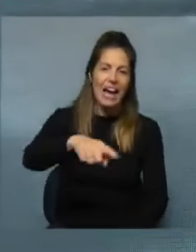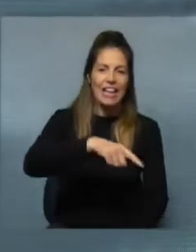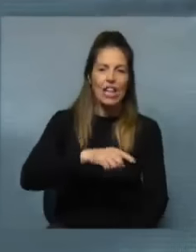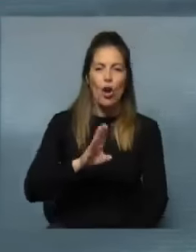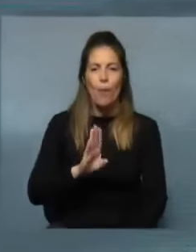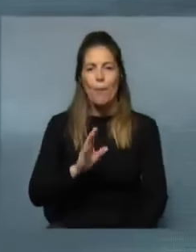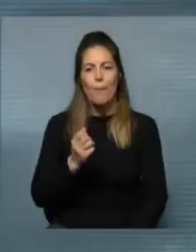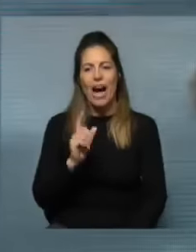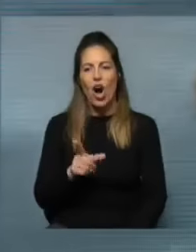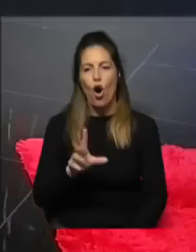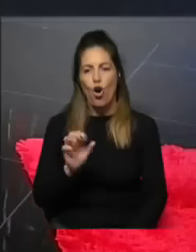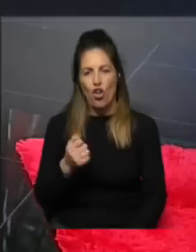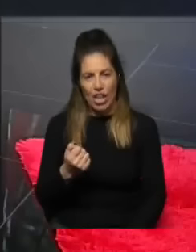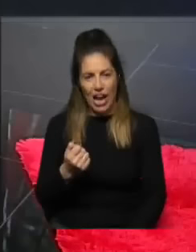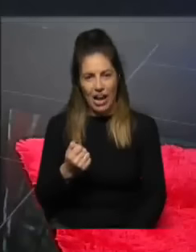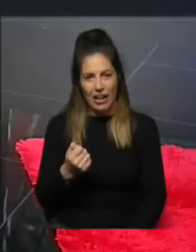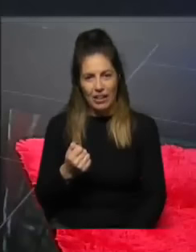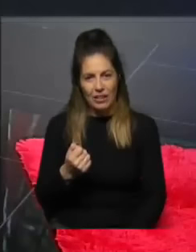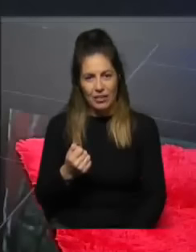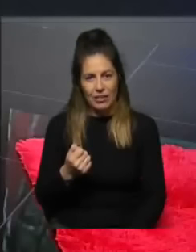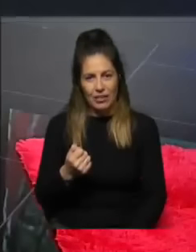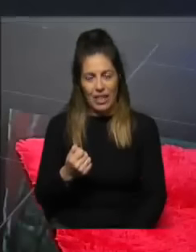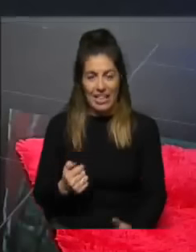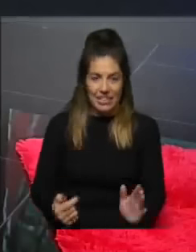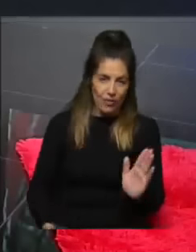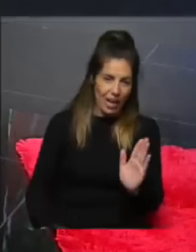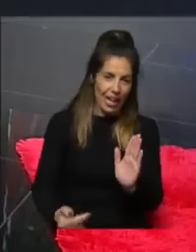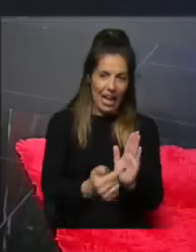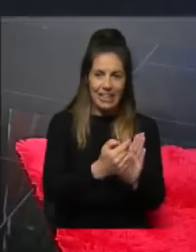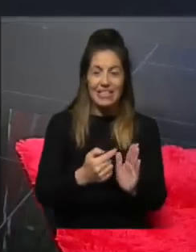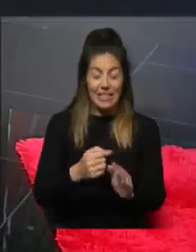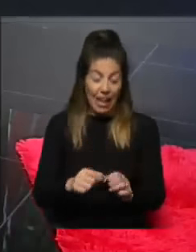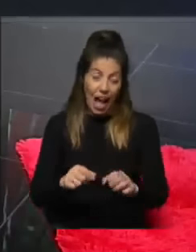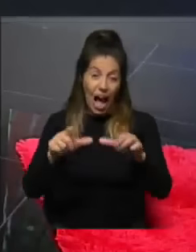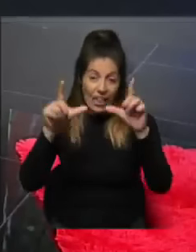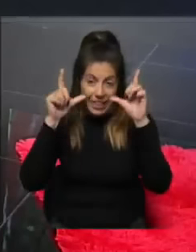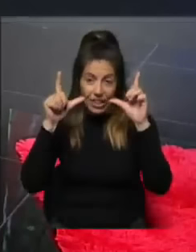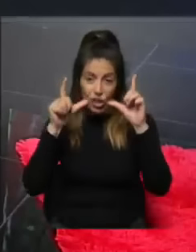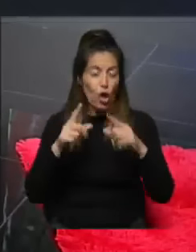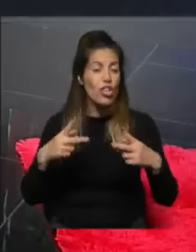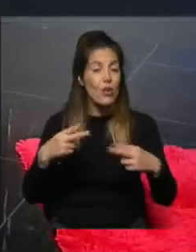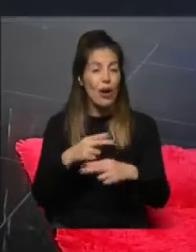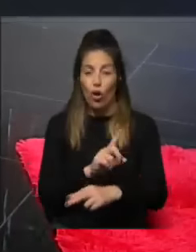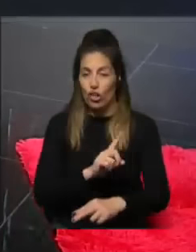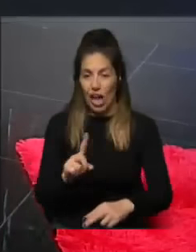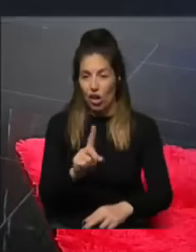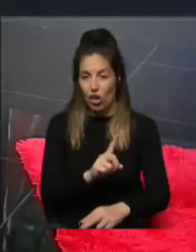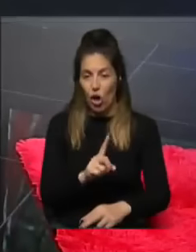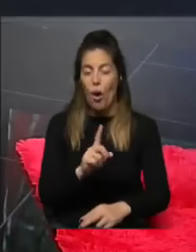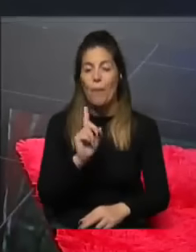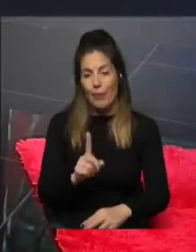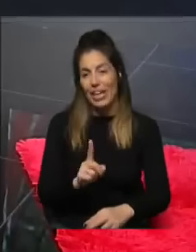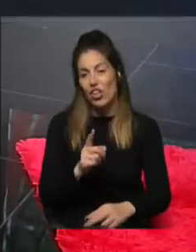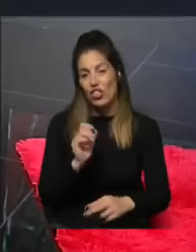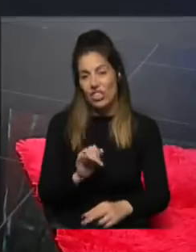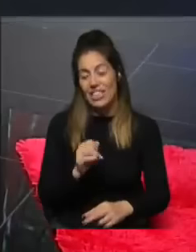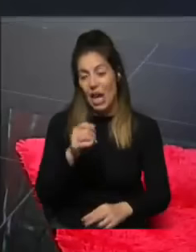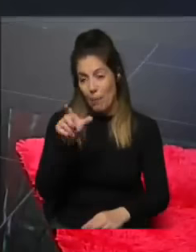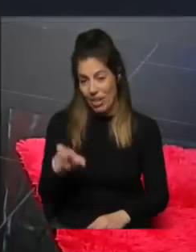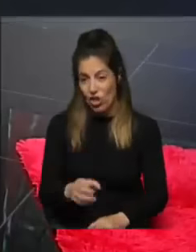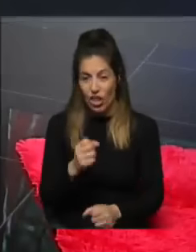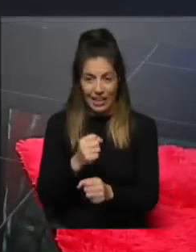Pagola, digamos, al que va hacia el este. Así que a estar atentos por allí, no es que se va a cortar, pero obviamente va a haber gente trabajando, así